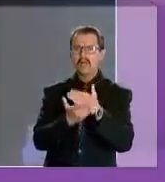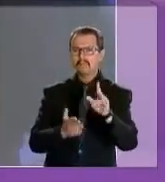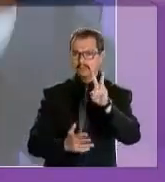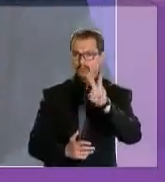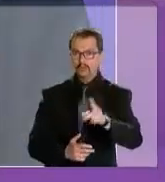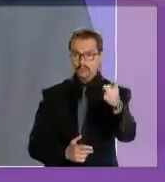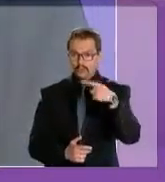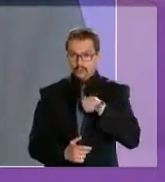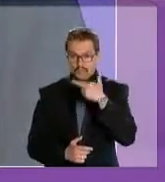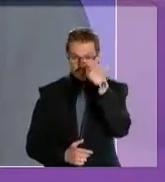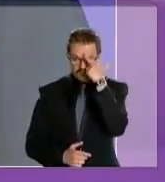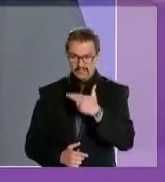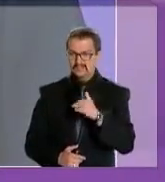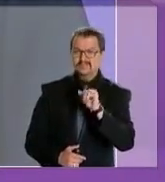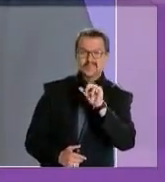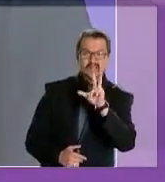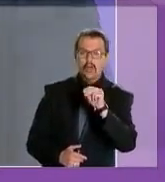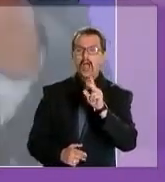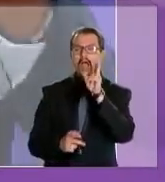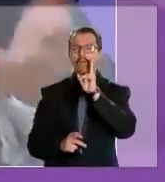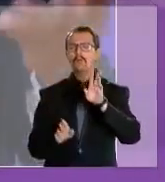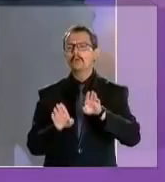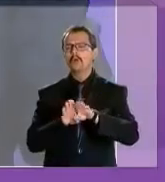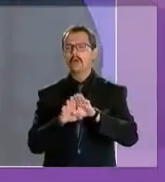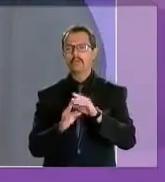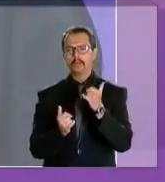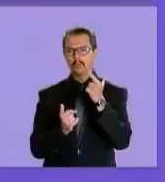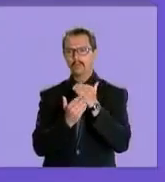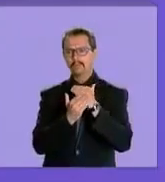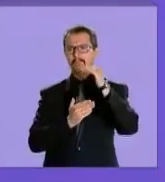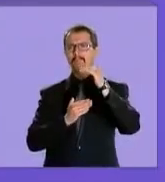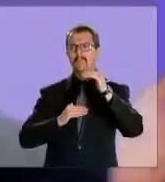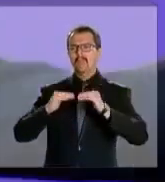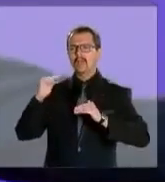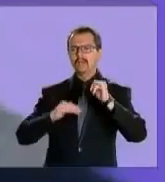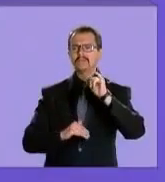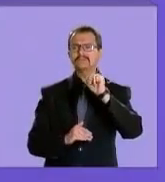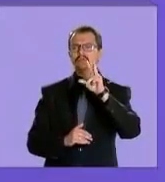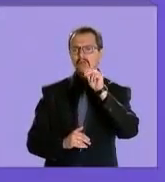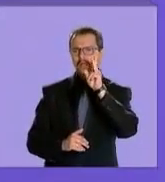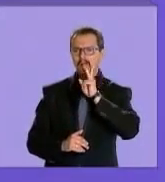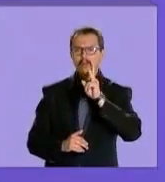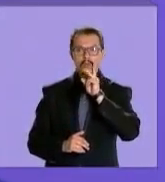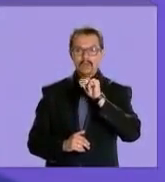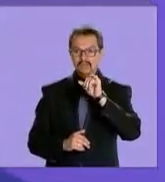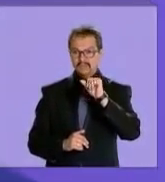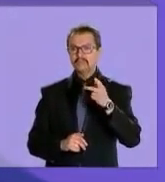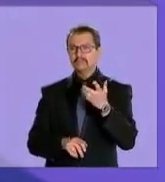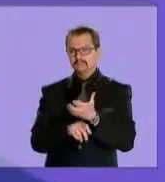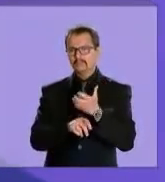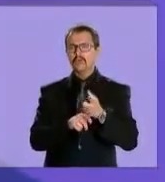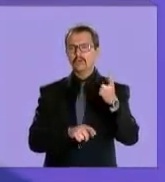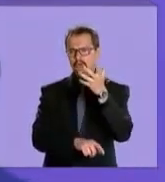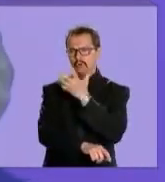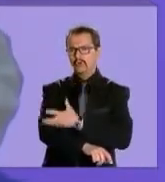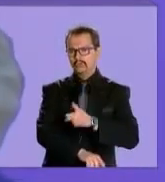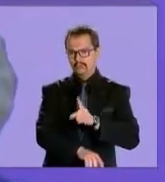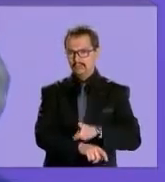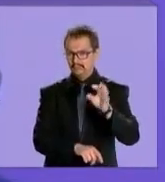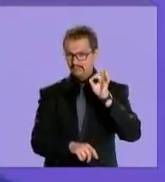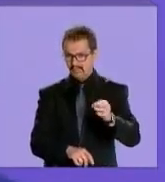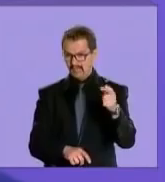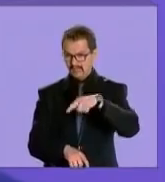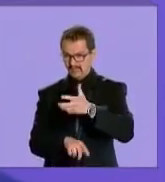haya honestidad los estados unidos a méxico que haya honestidad en mexico